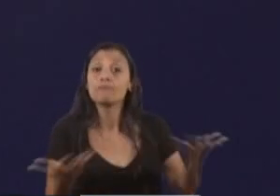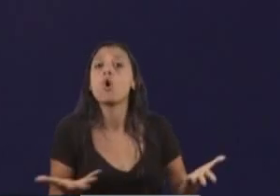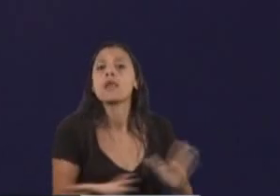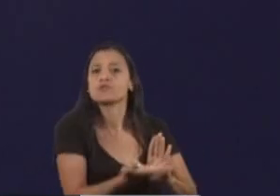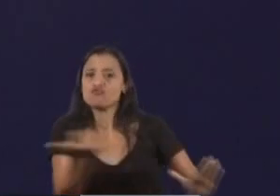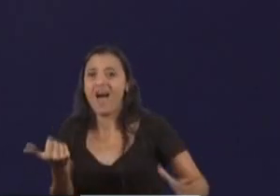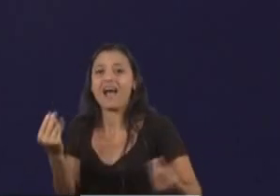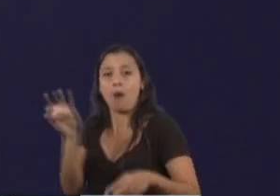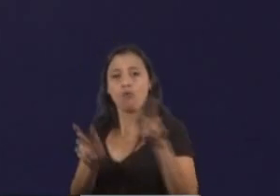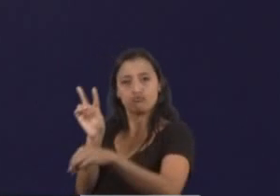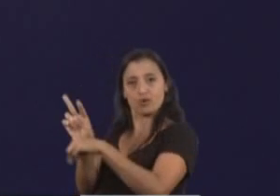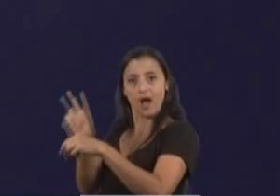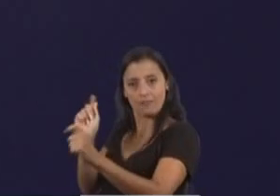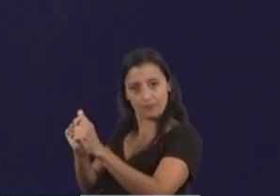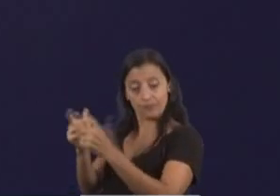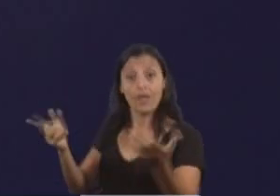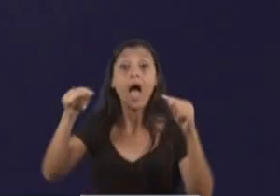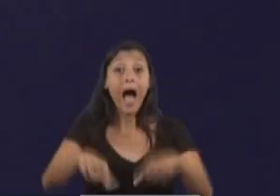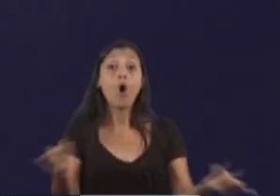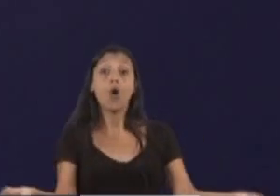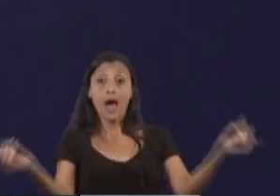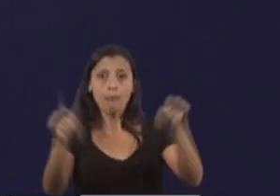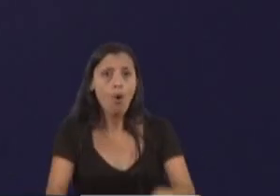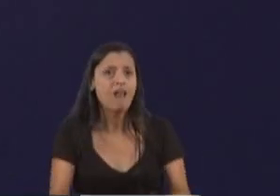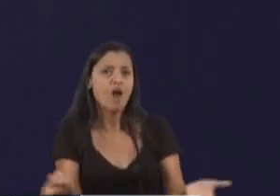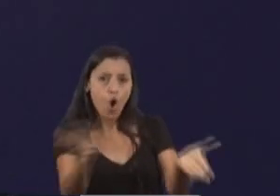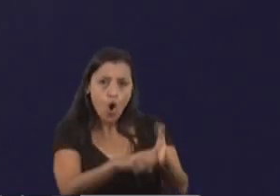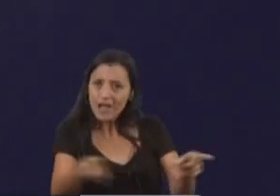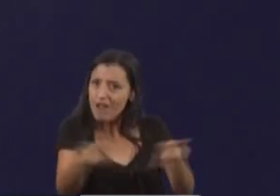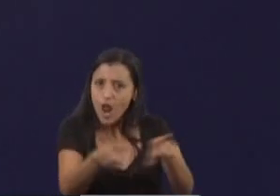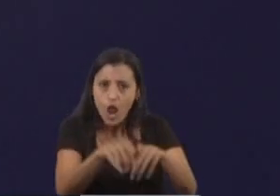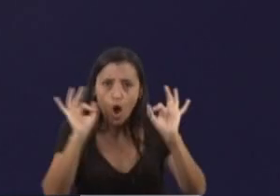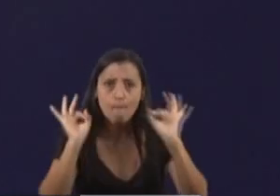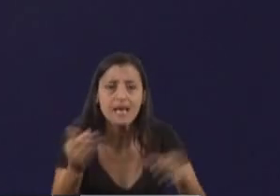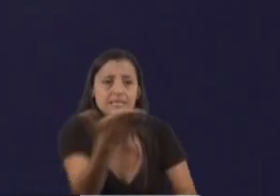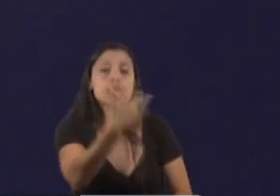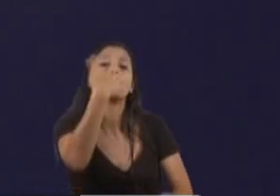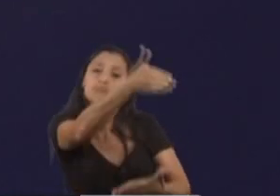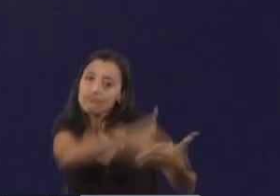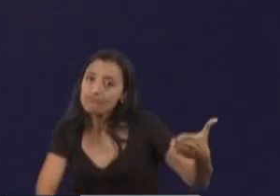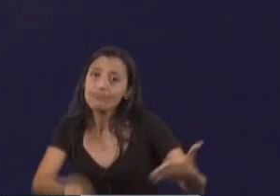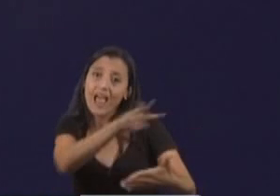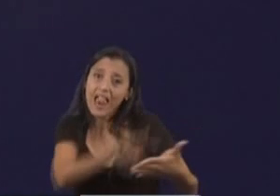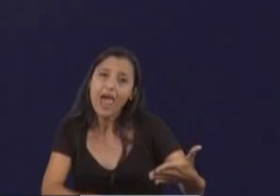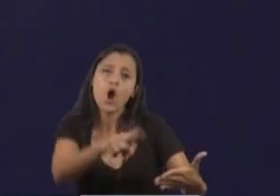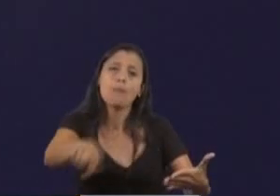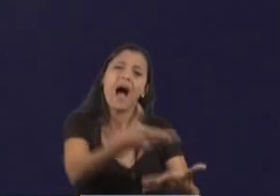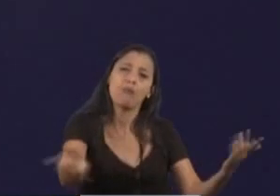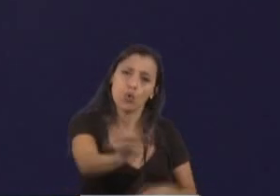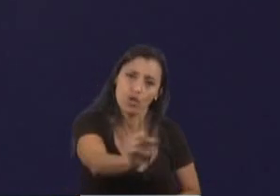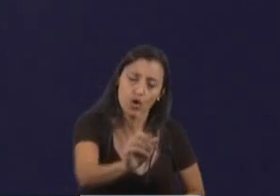No hay, bueno, y ahora vuelve a ocurrir lo mismo. Les leo, y no los aburro más, les